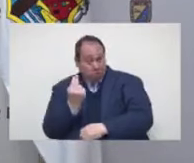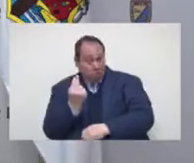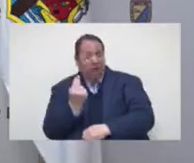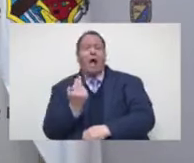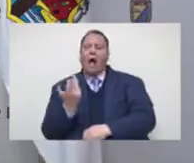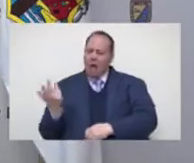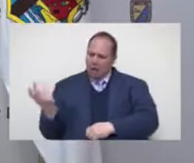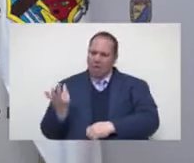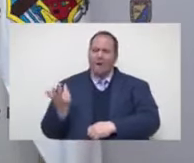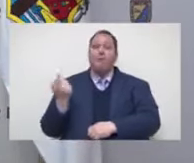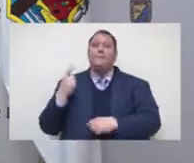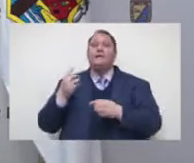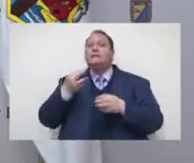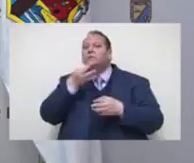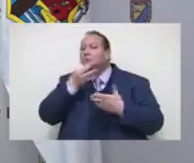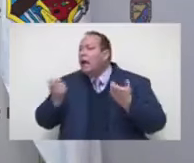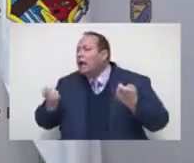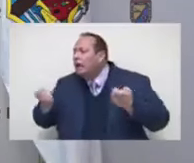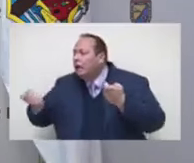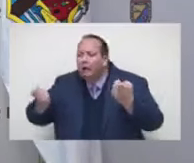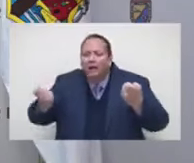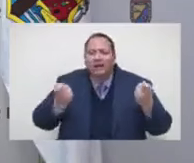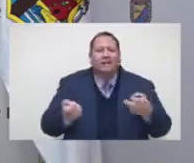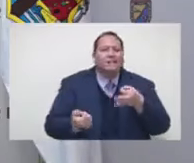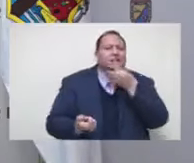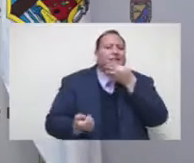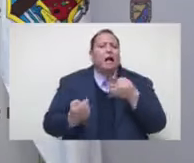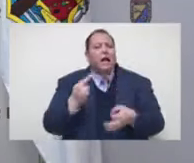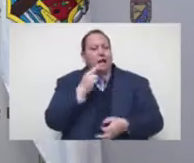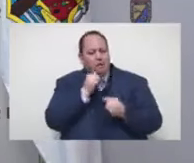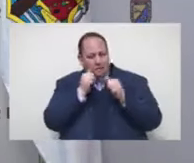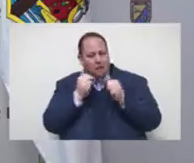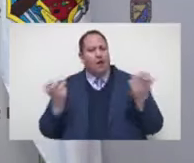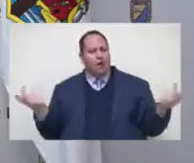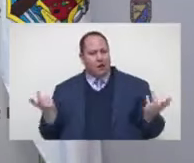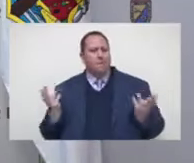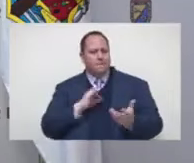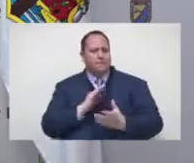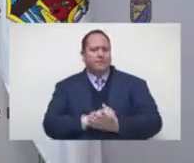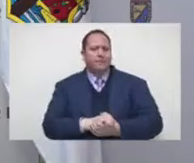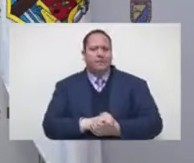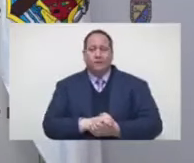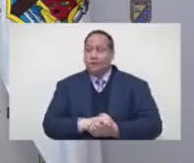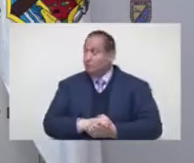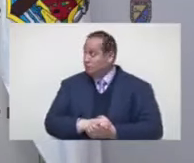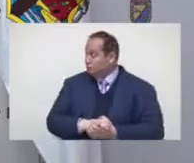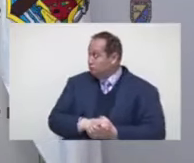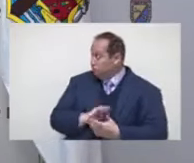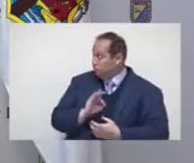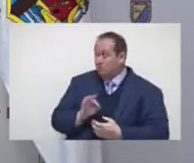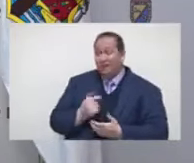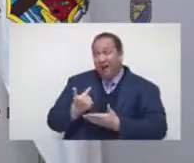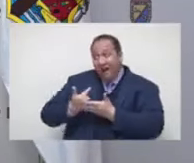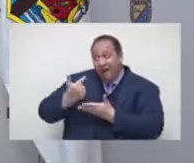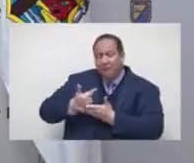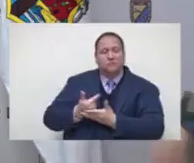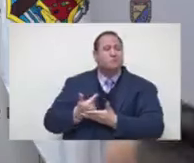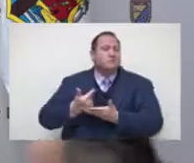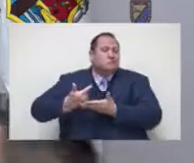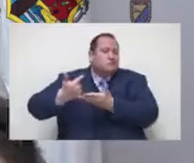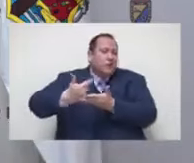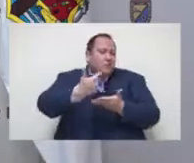hacer como una medida administrativa que nos permita ser más pronto en nuestras actuaciones, ¿no? ¿Qué determinarían para...? la gravedad, las